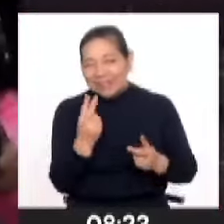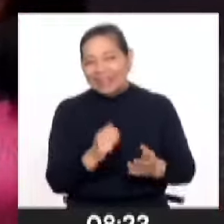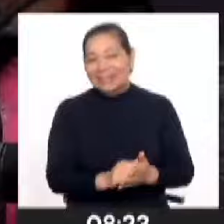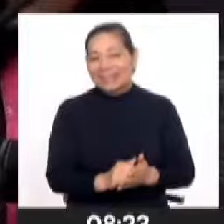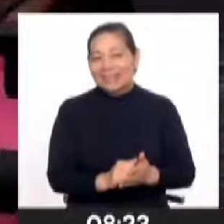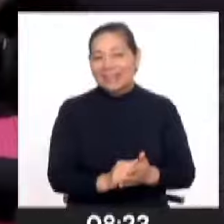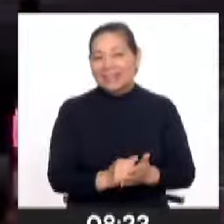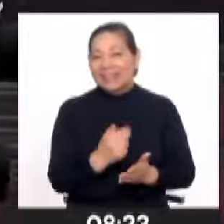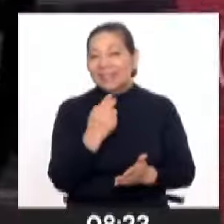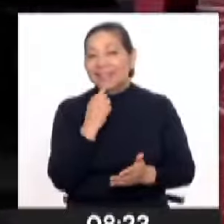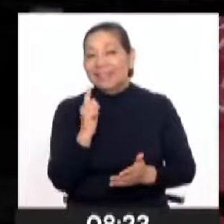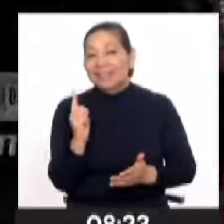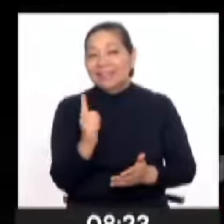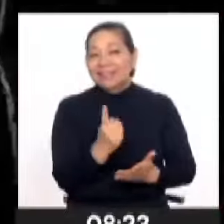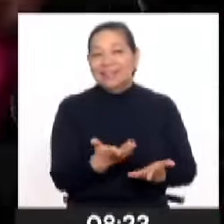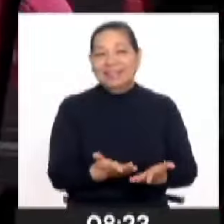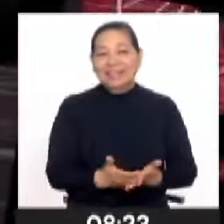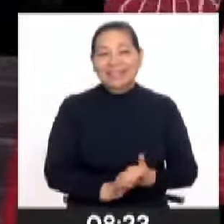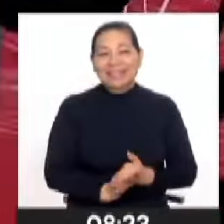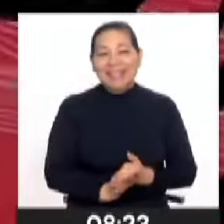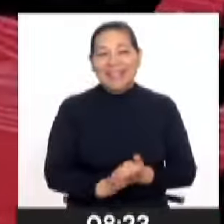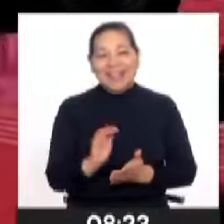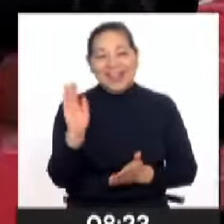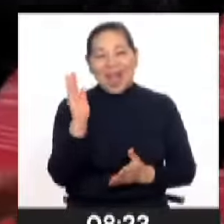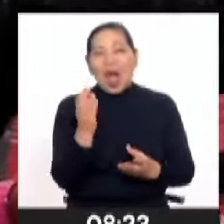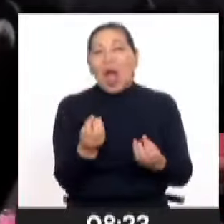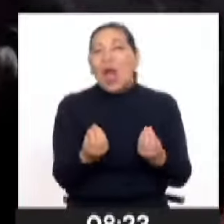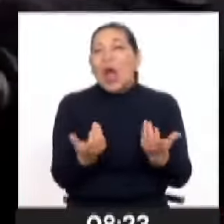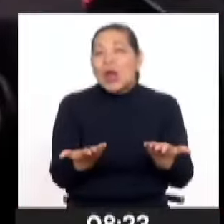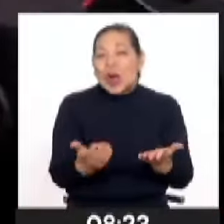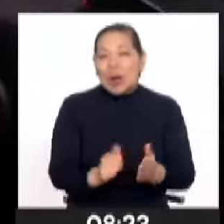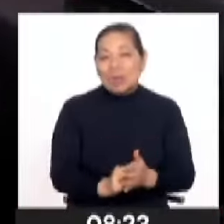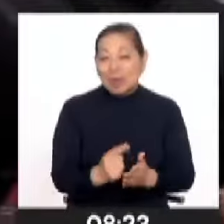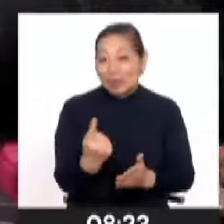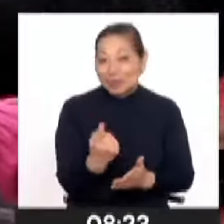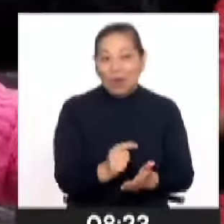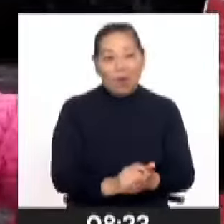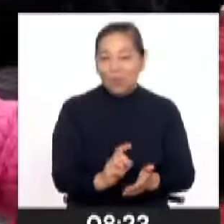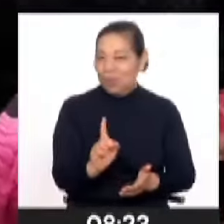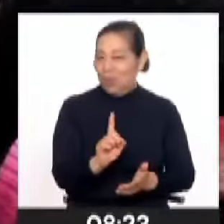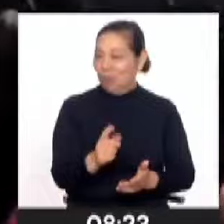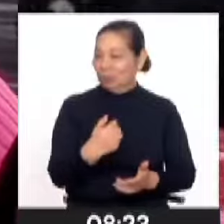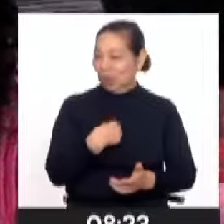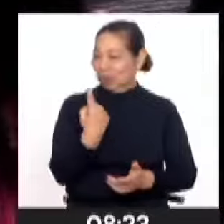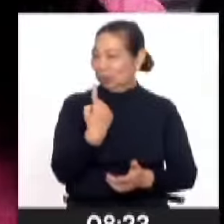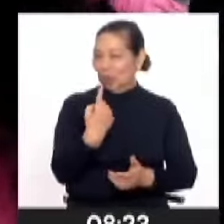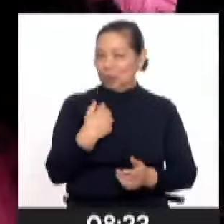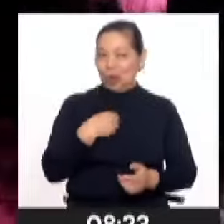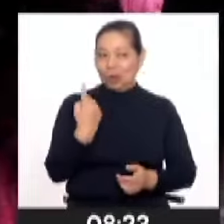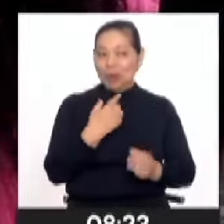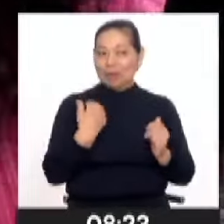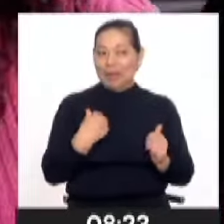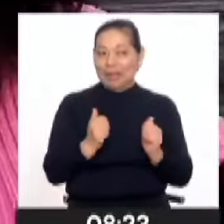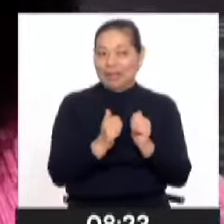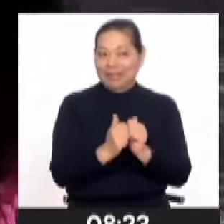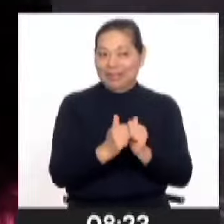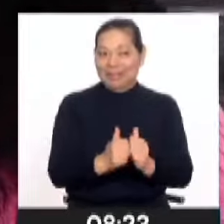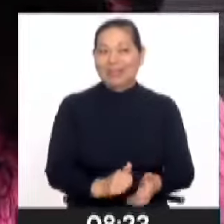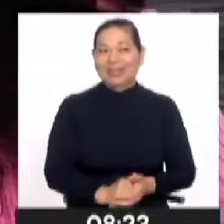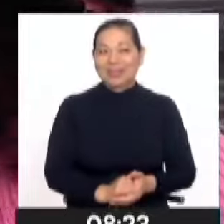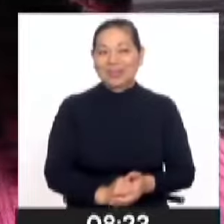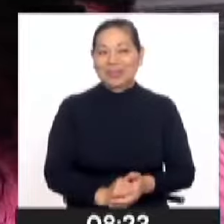¿Quién anda por ahí? ¡Holi! María, ¿anda sola usted? No, no, por supuesto, nunca sola, bien